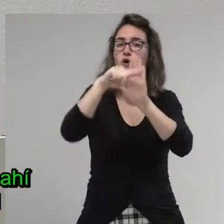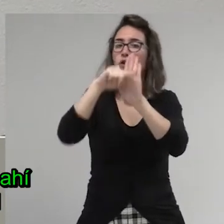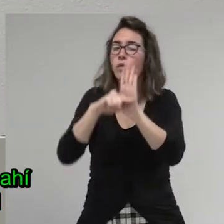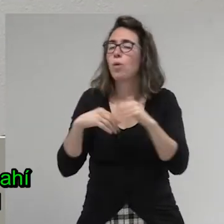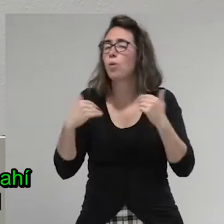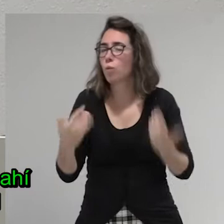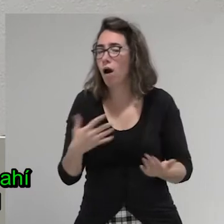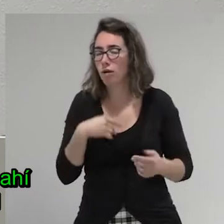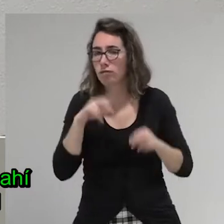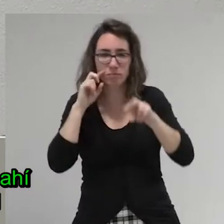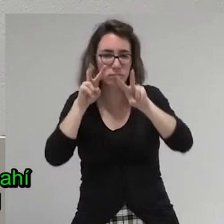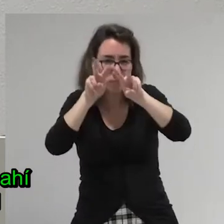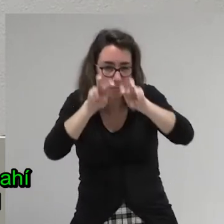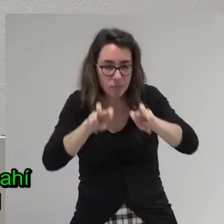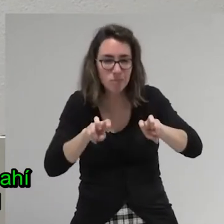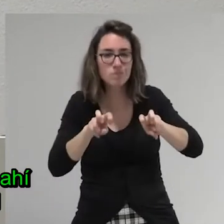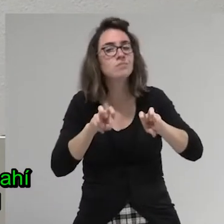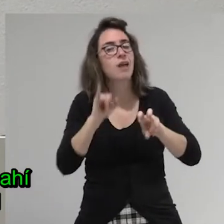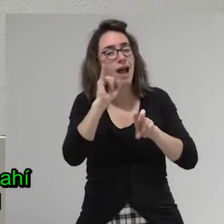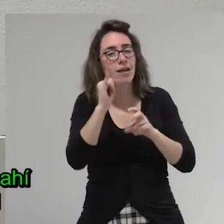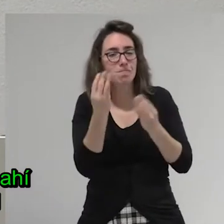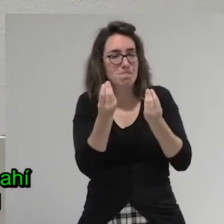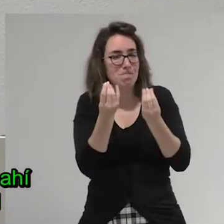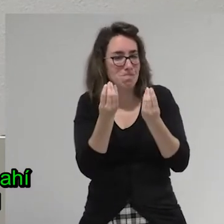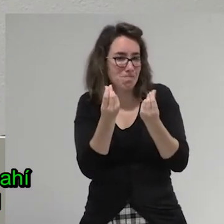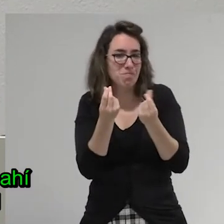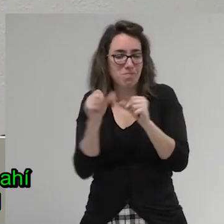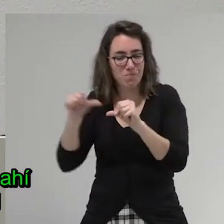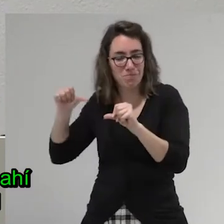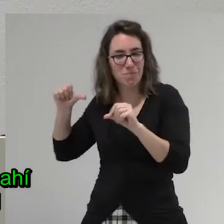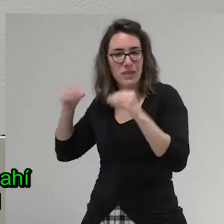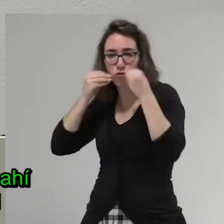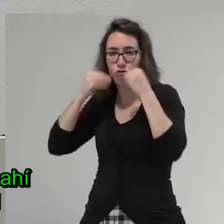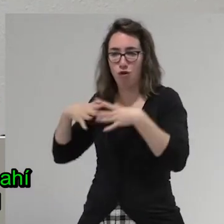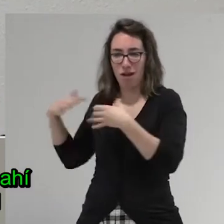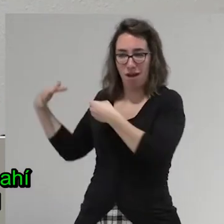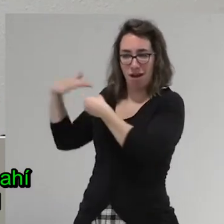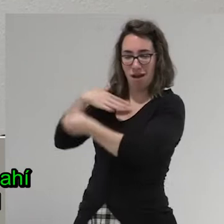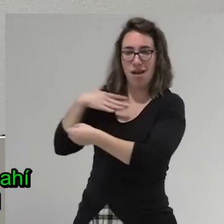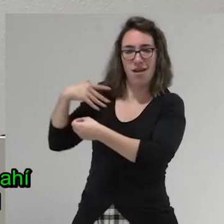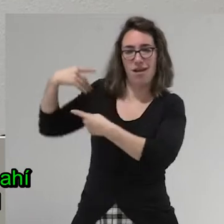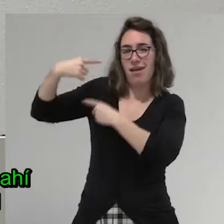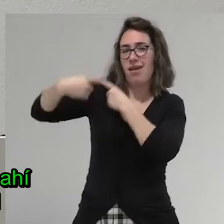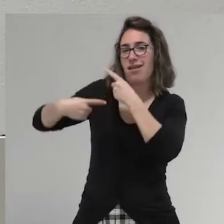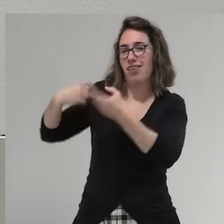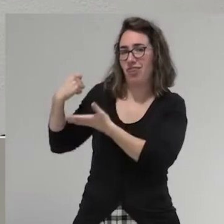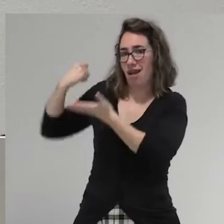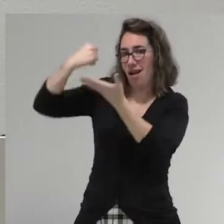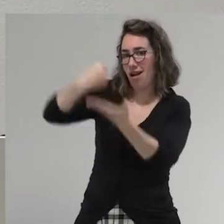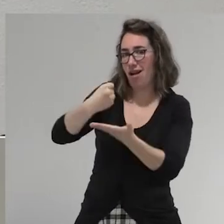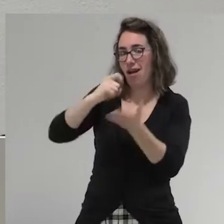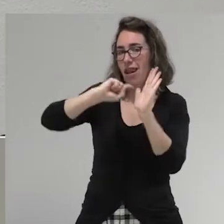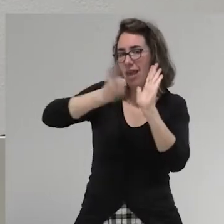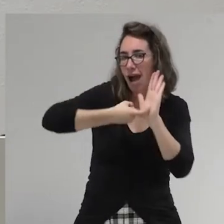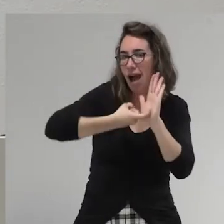vamos a poder ver que se han quedado ahí los pozos de toda esta digamos, herencia legal o marcos